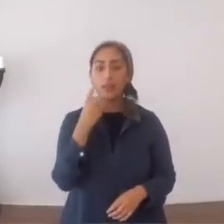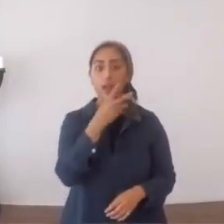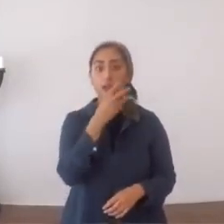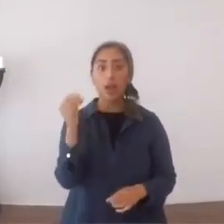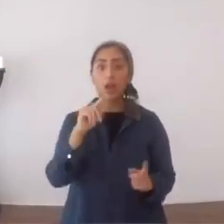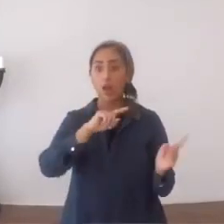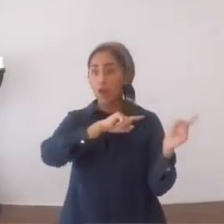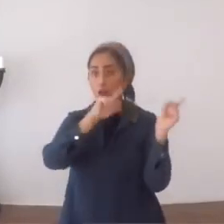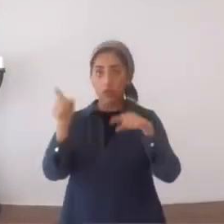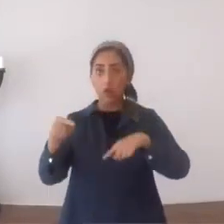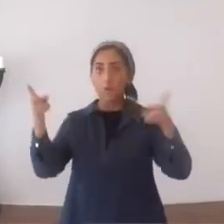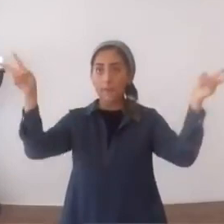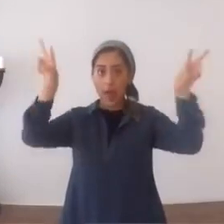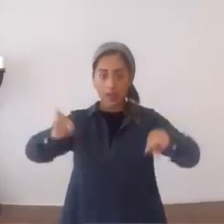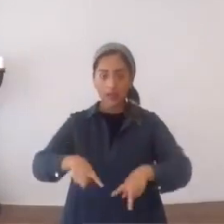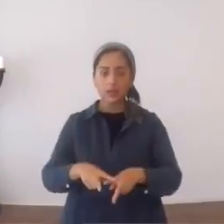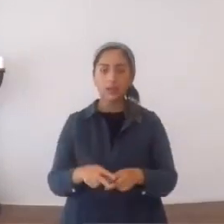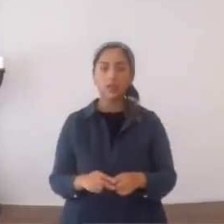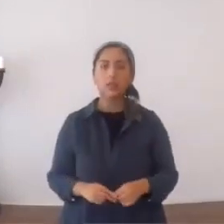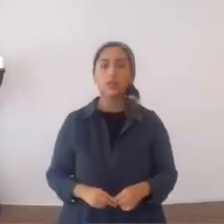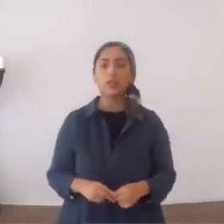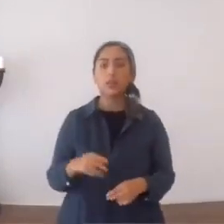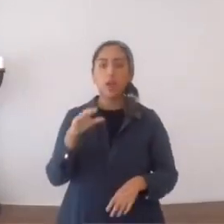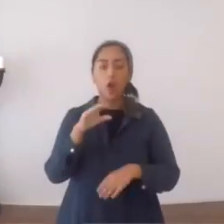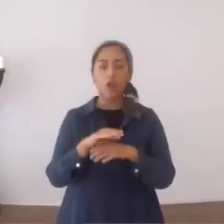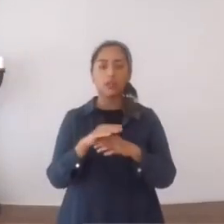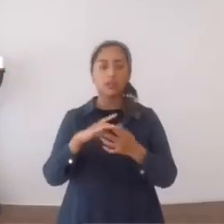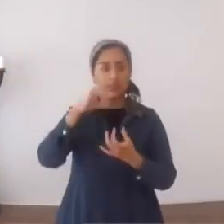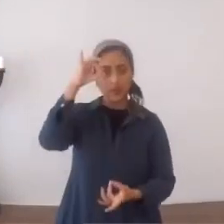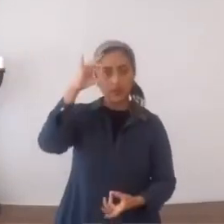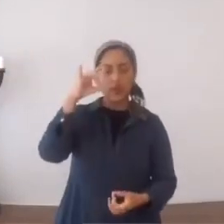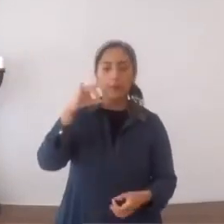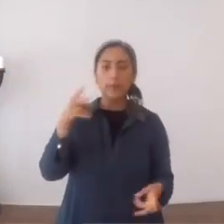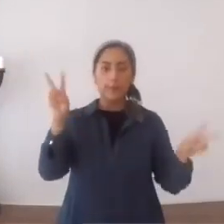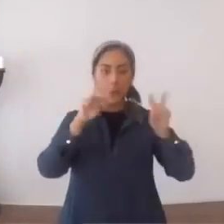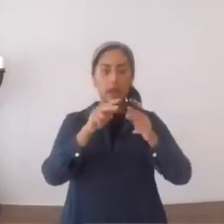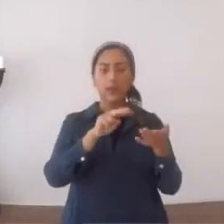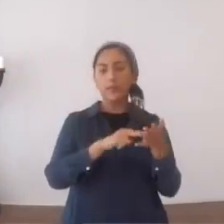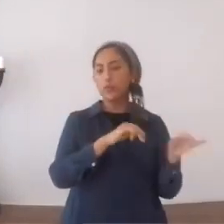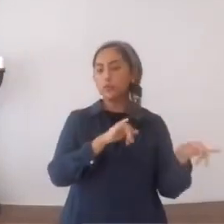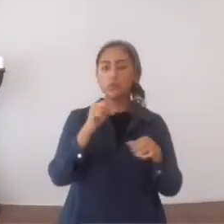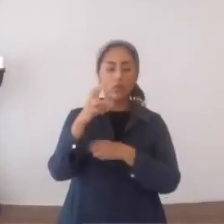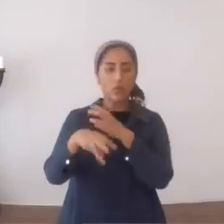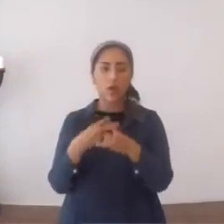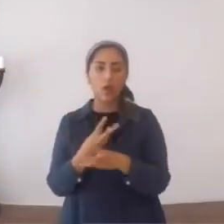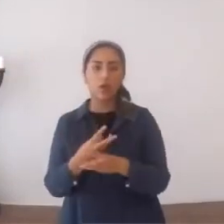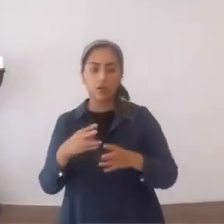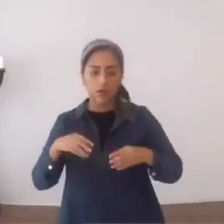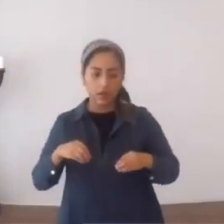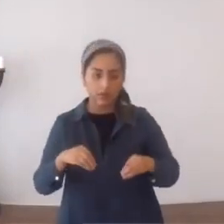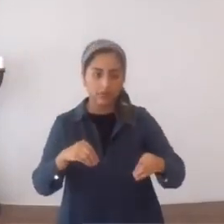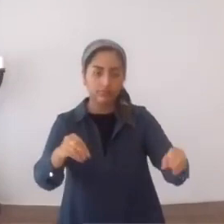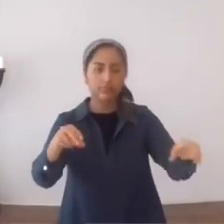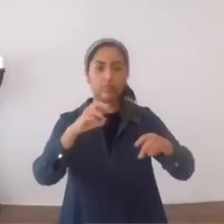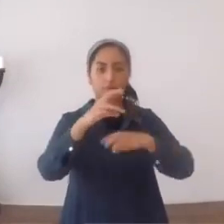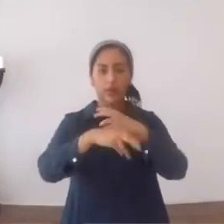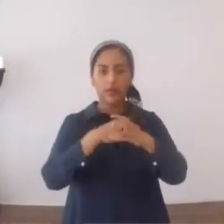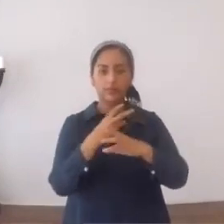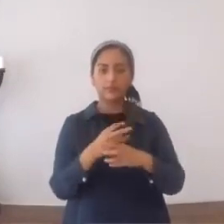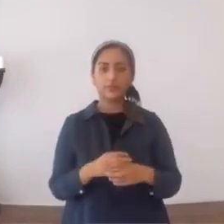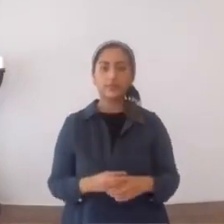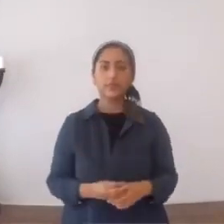Dice, y me llevó al campo. En el espíritu, el campo es el mundo, la tierra